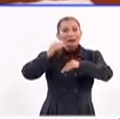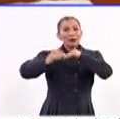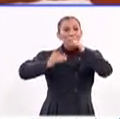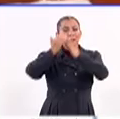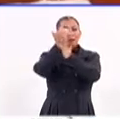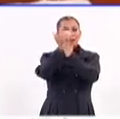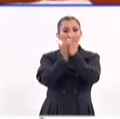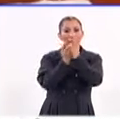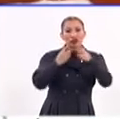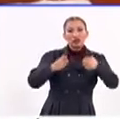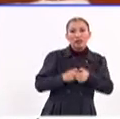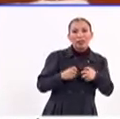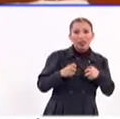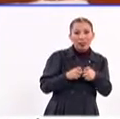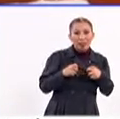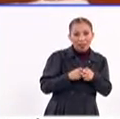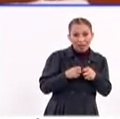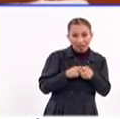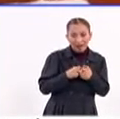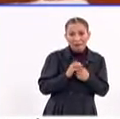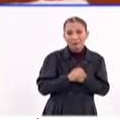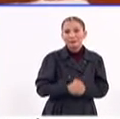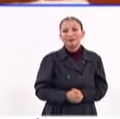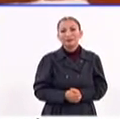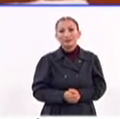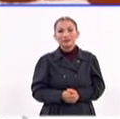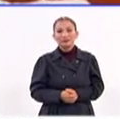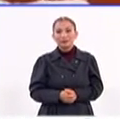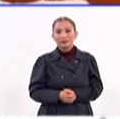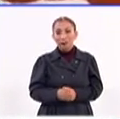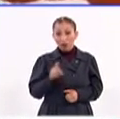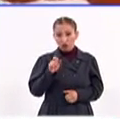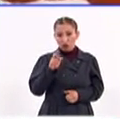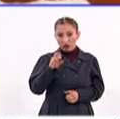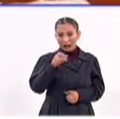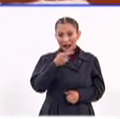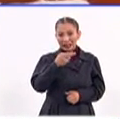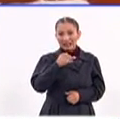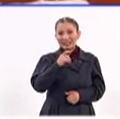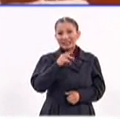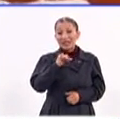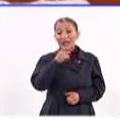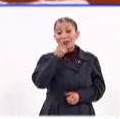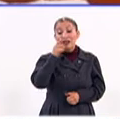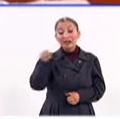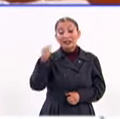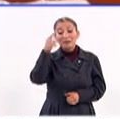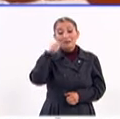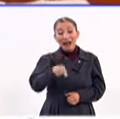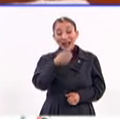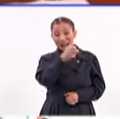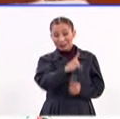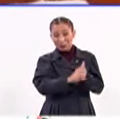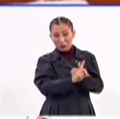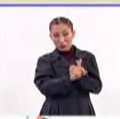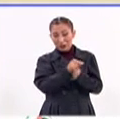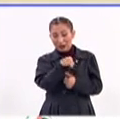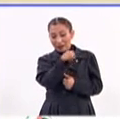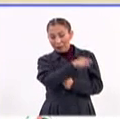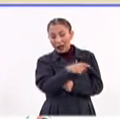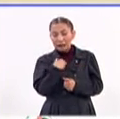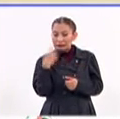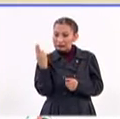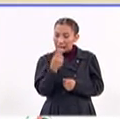a disminuir esa ansiedad, ¿no? La doctora Cristina Esius señala que para hacer frente a esta situación